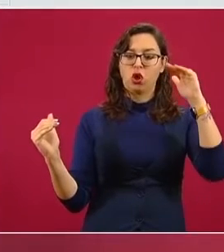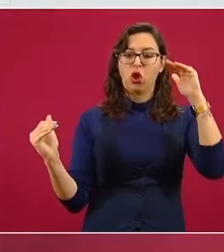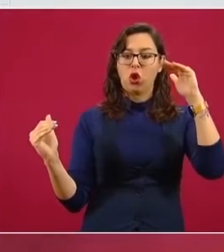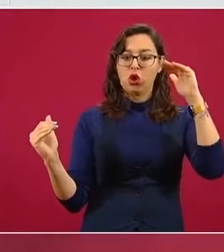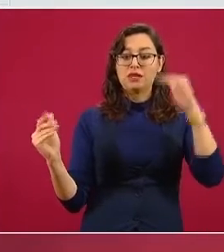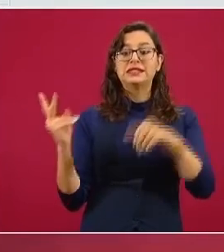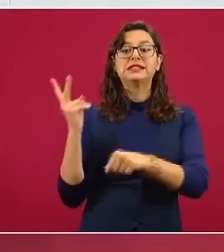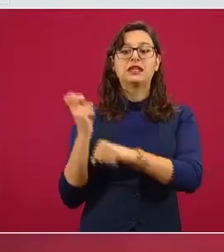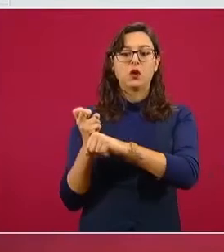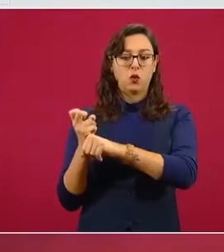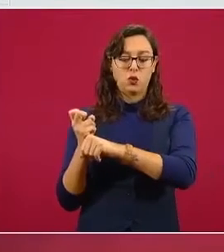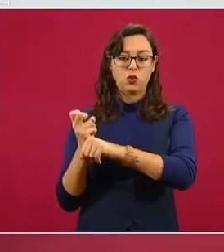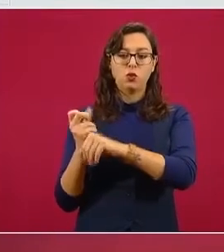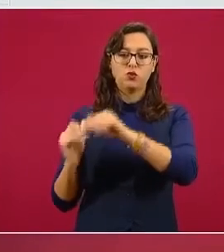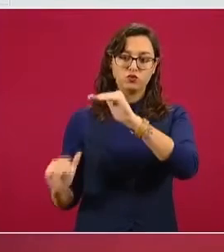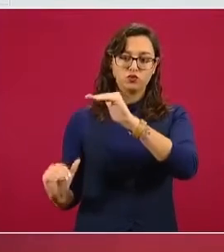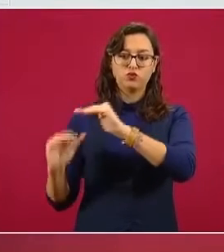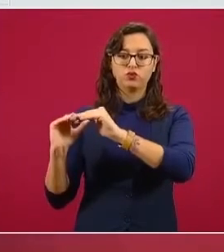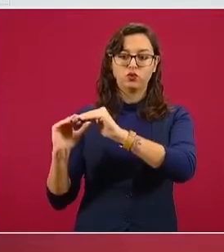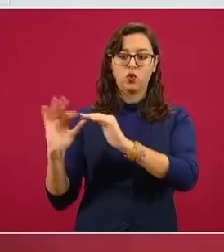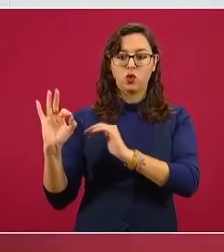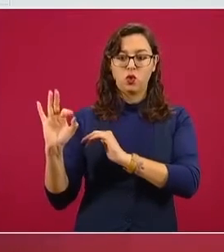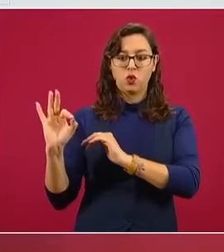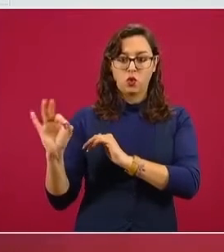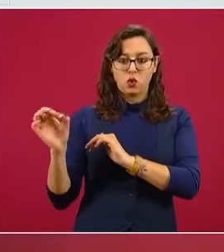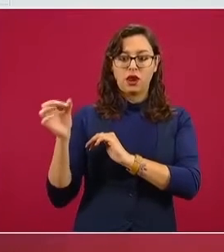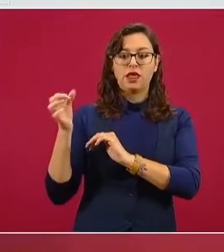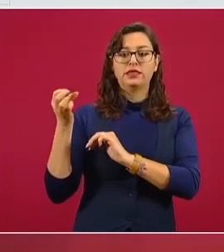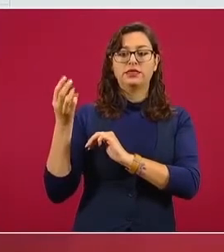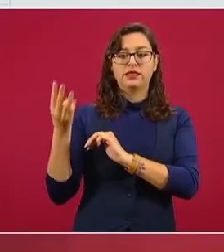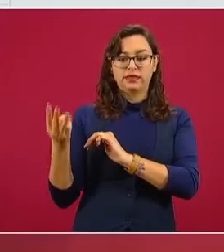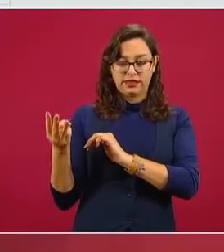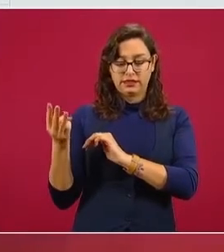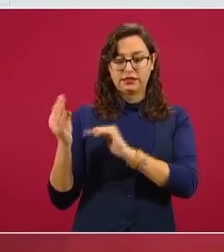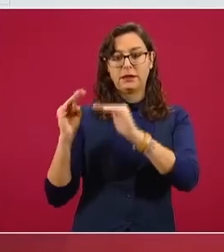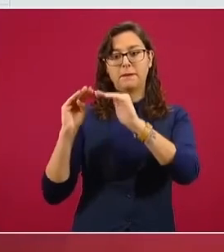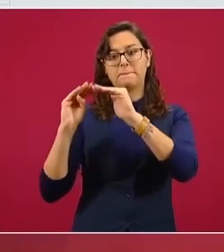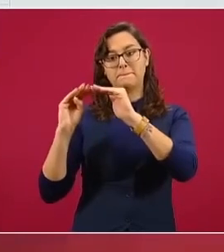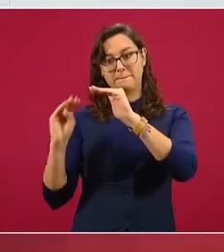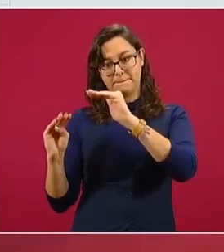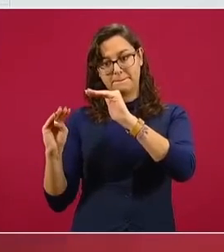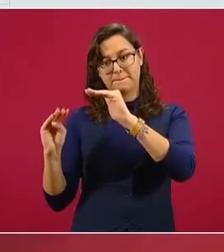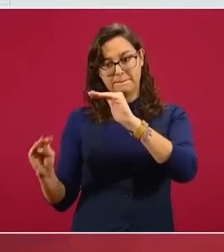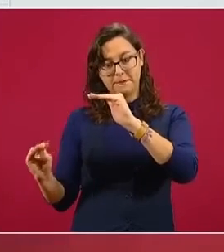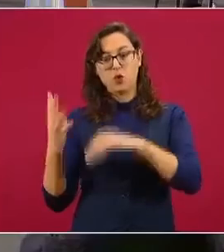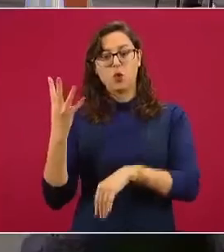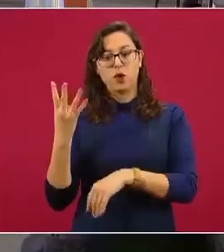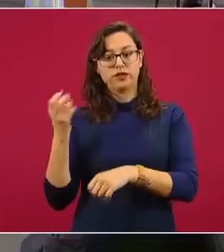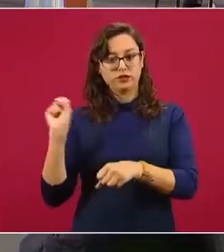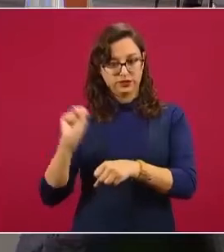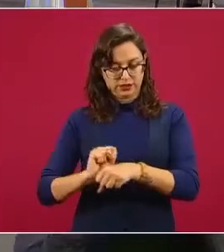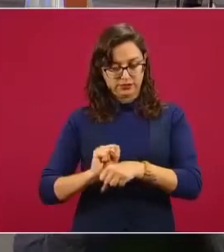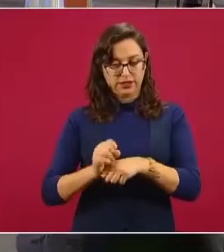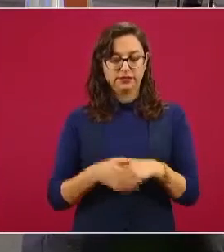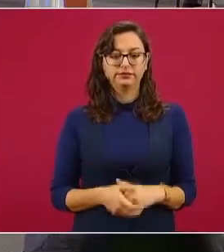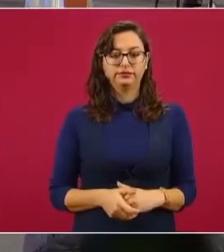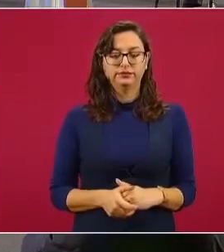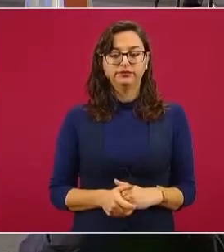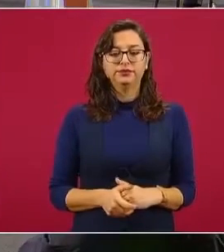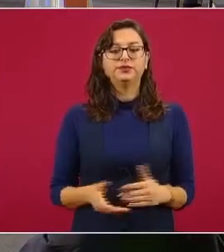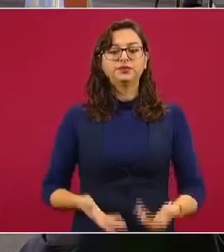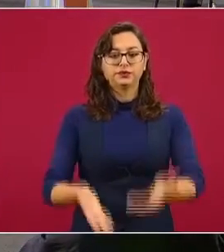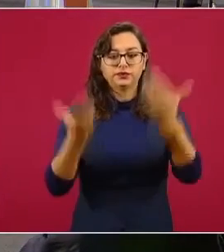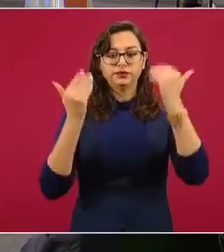nuevamente un segundo punto máximo en la semana 43 y tenemos ya estas 4 semanas de descenso.